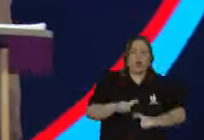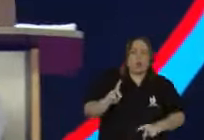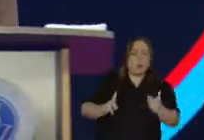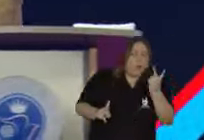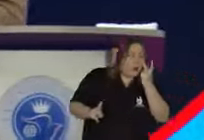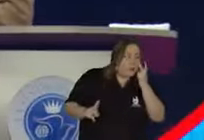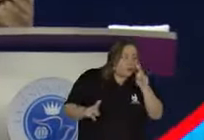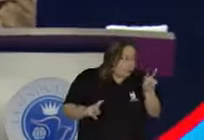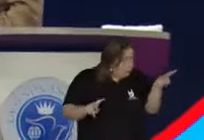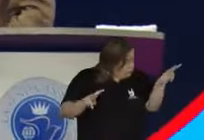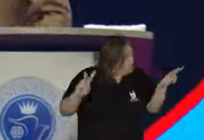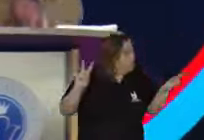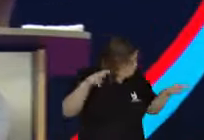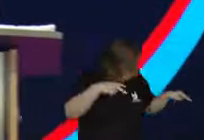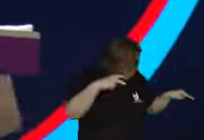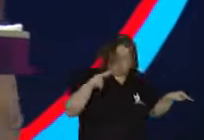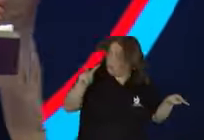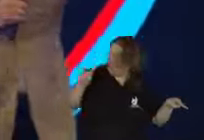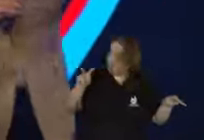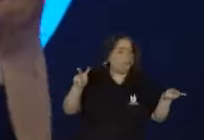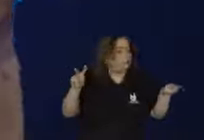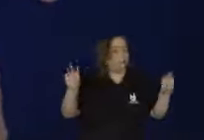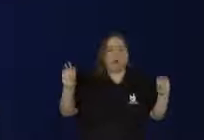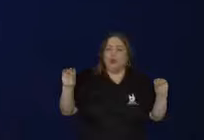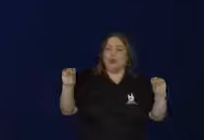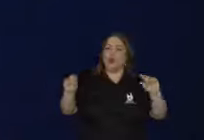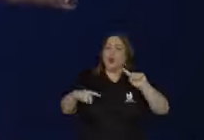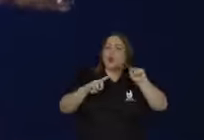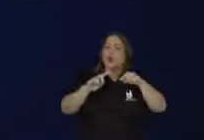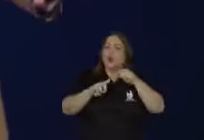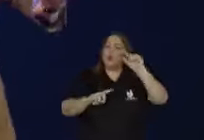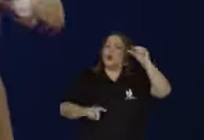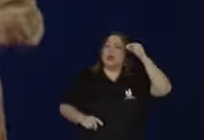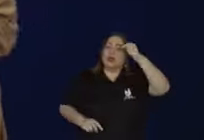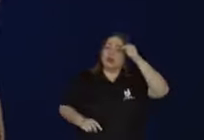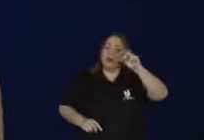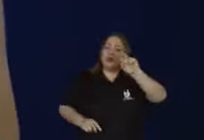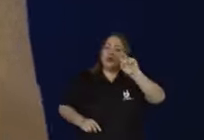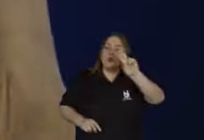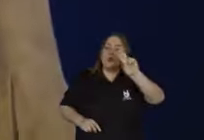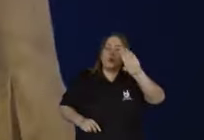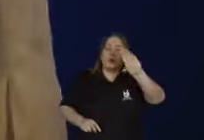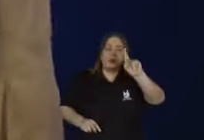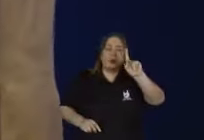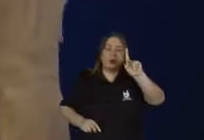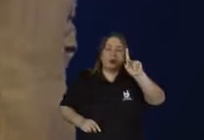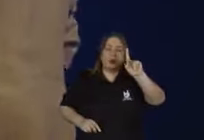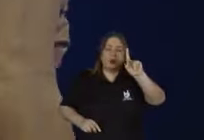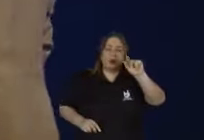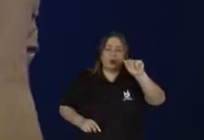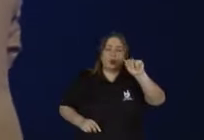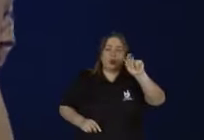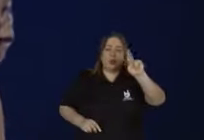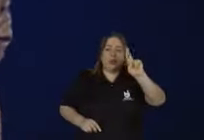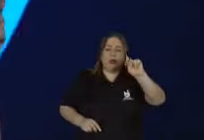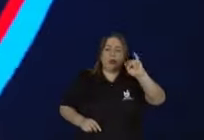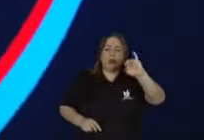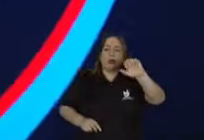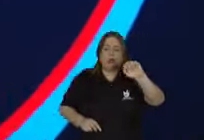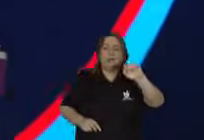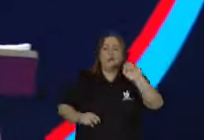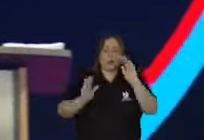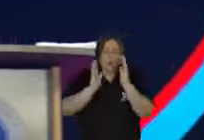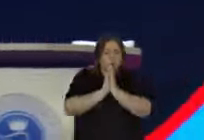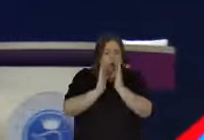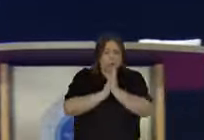lado. Cuando el gobierno de Ucrania me invitó dos veces, ahora durante la guerra, para estar con ellos, siga orando por Ucrania y por